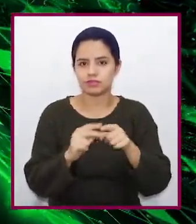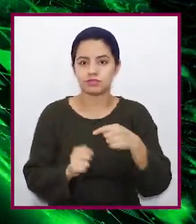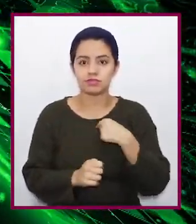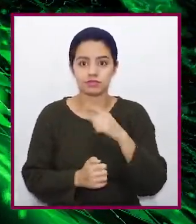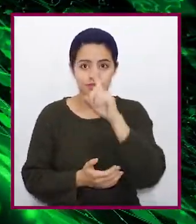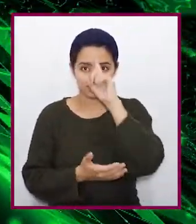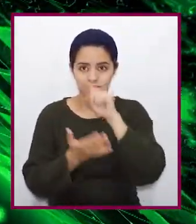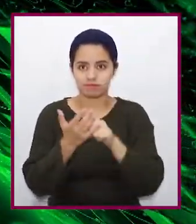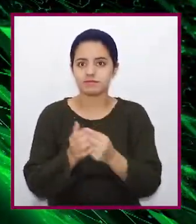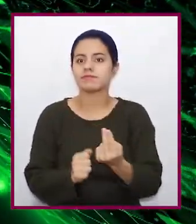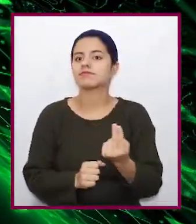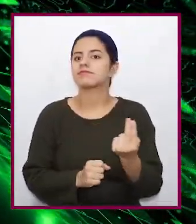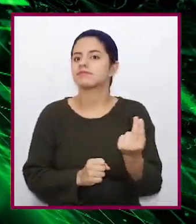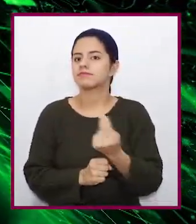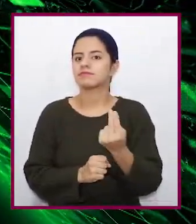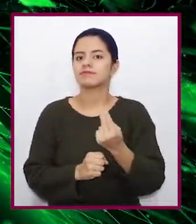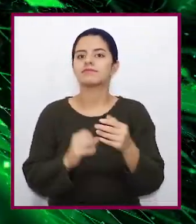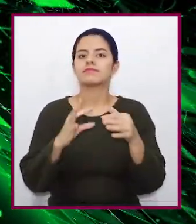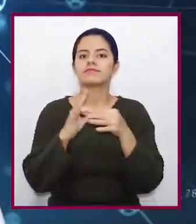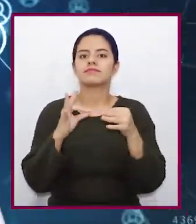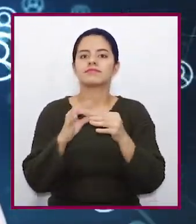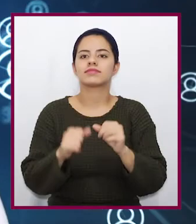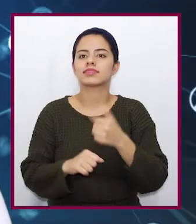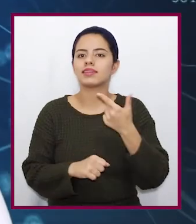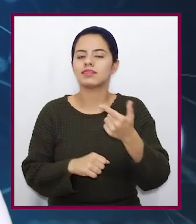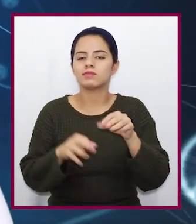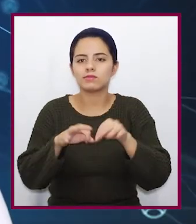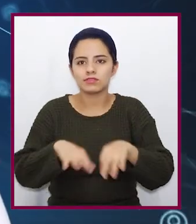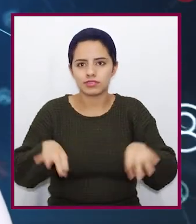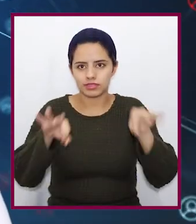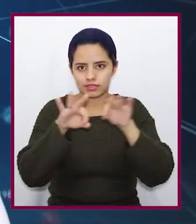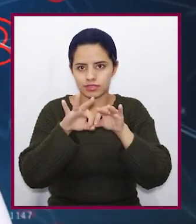deberíamos aclarar un concepto súper importante: la